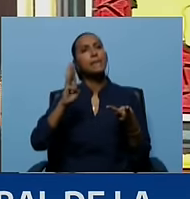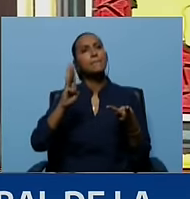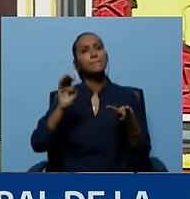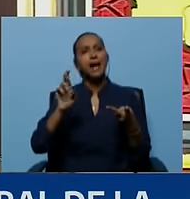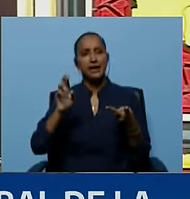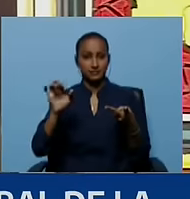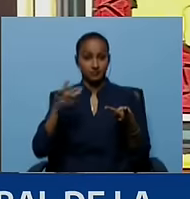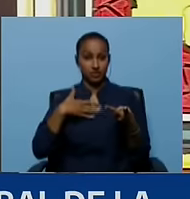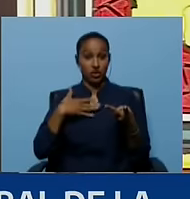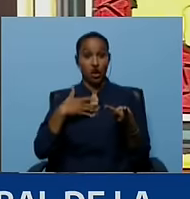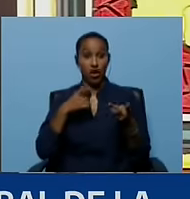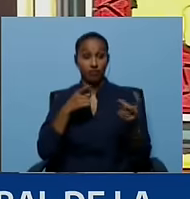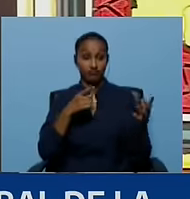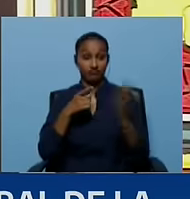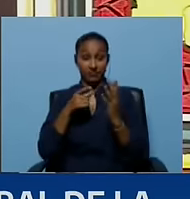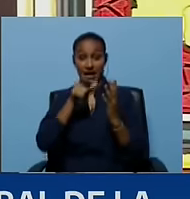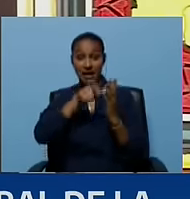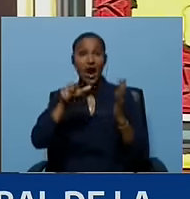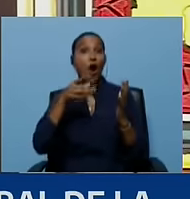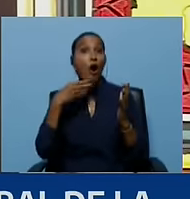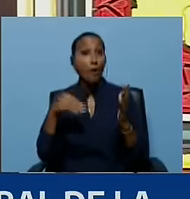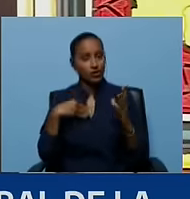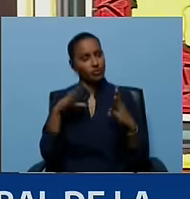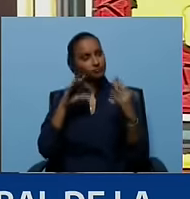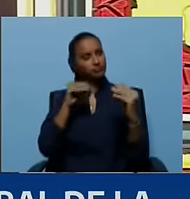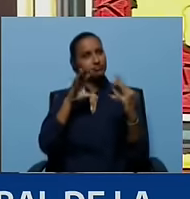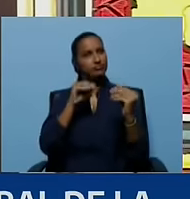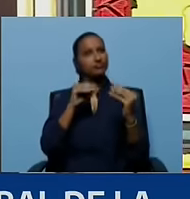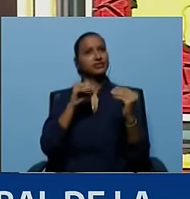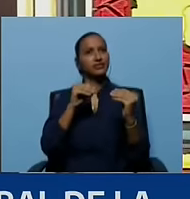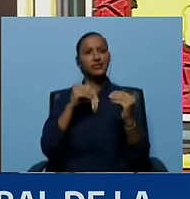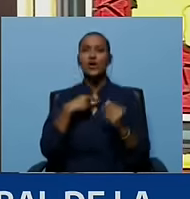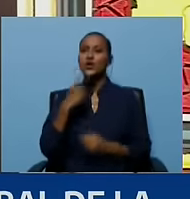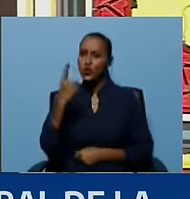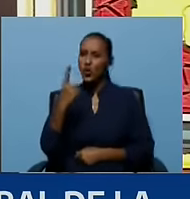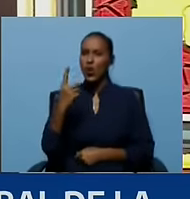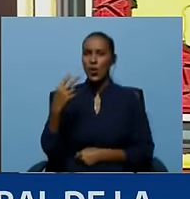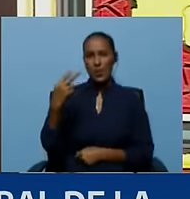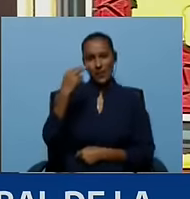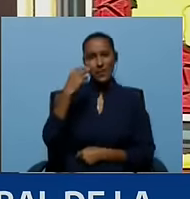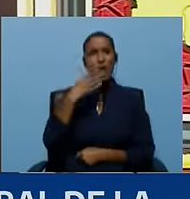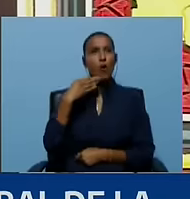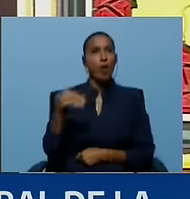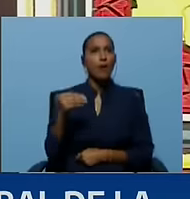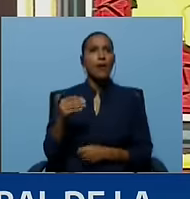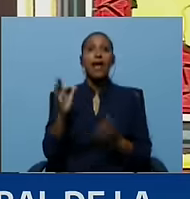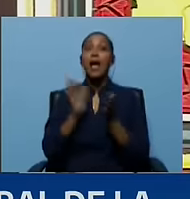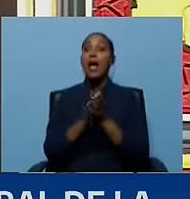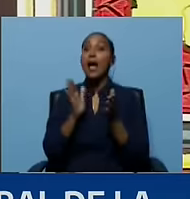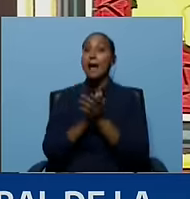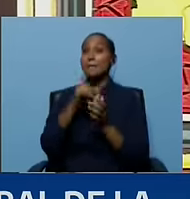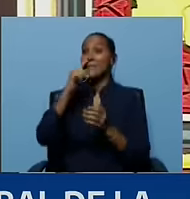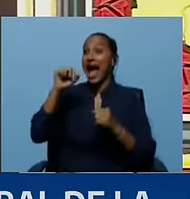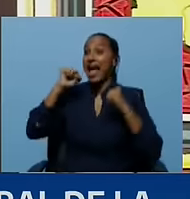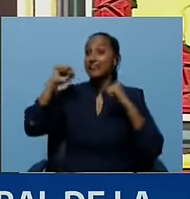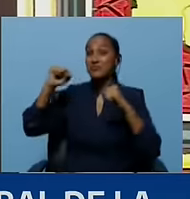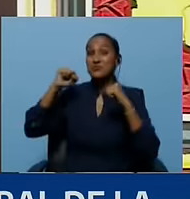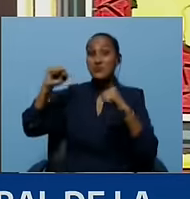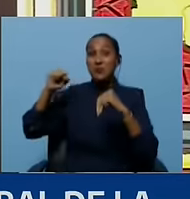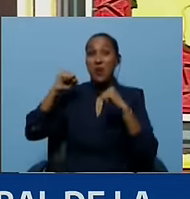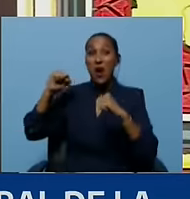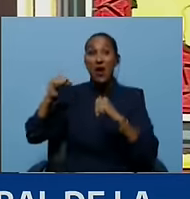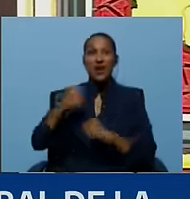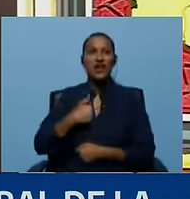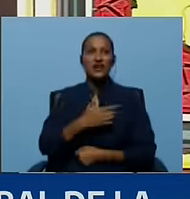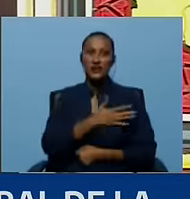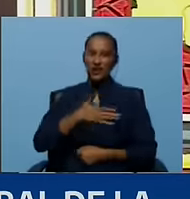Y hablé con ellos y uno me dijo, cuando me vio, ¿verdad, Silvia? Me dijo, Maduro, yo quiero